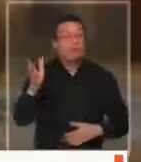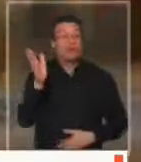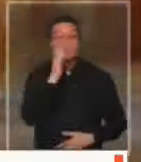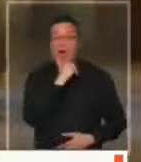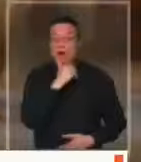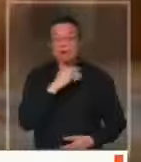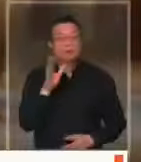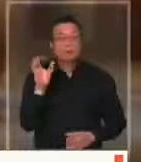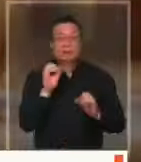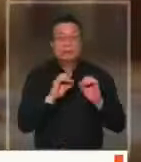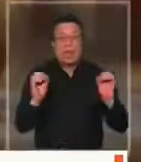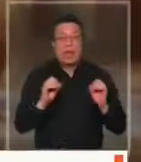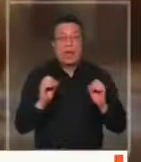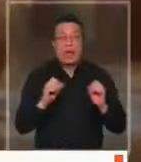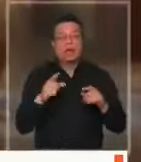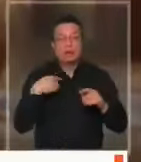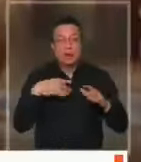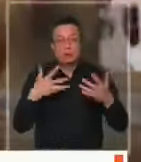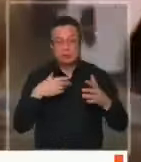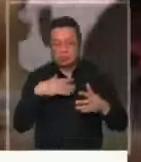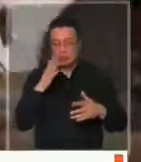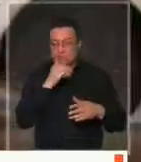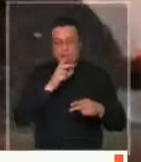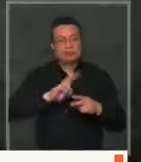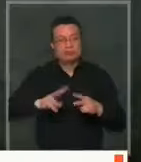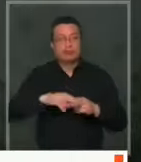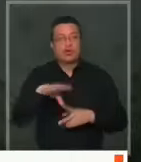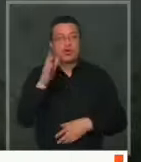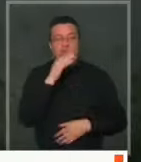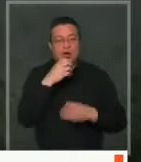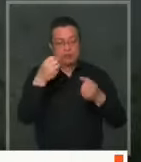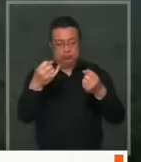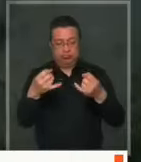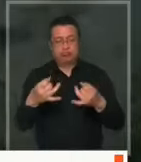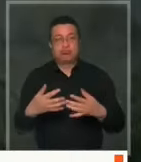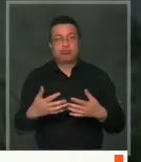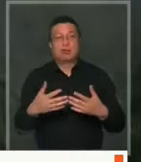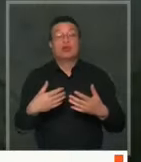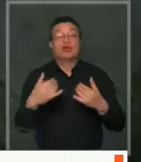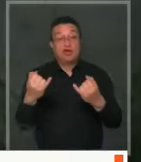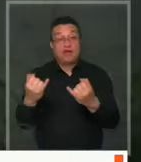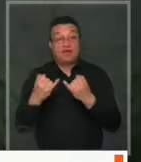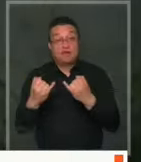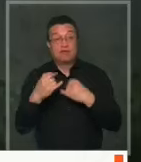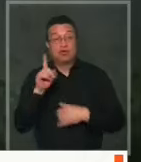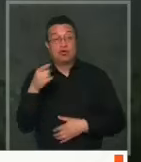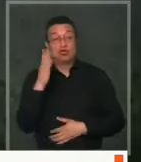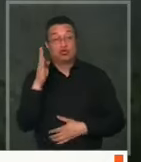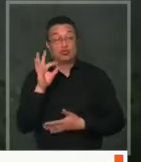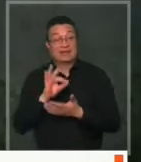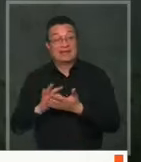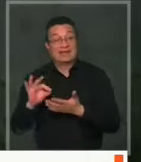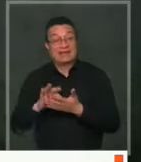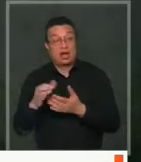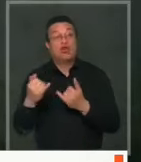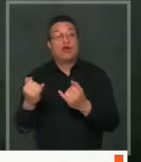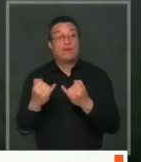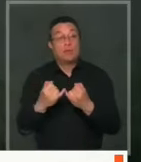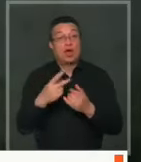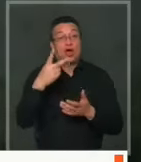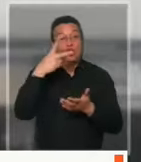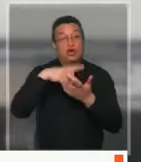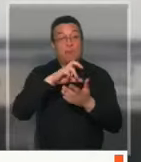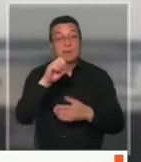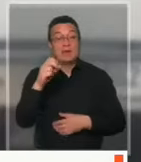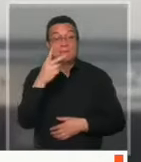Una situación que parece en algunos casos no resolverse, las cifras lo demuestran. Según datos de la Subsecretaría de Prevención del Delito, en 2023